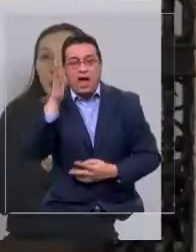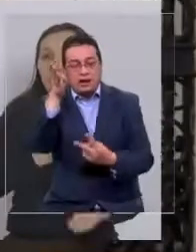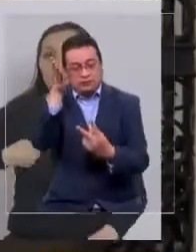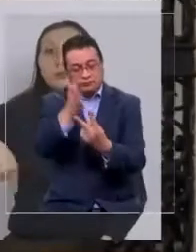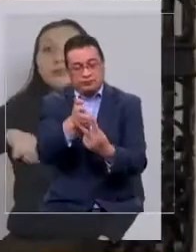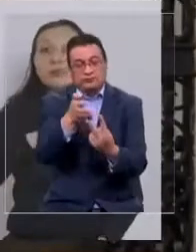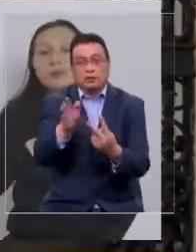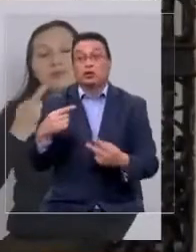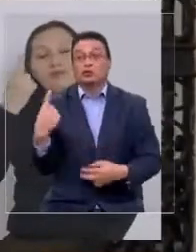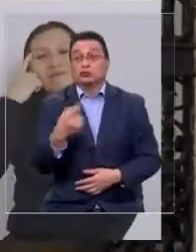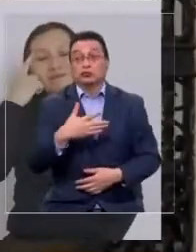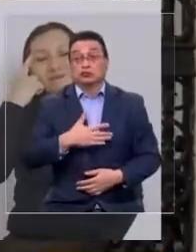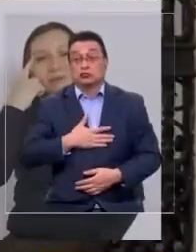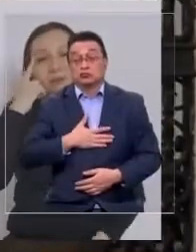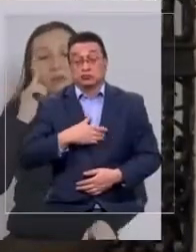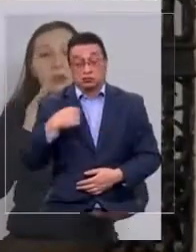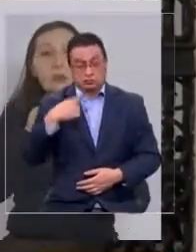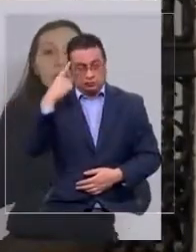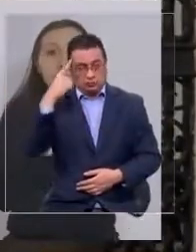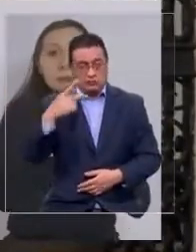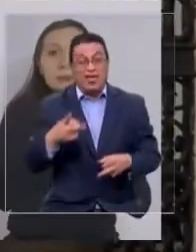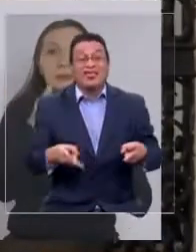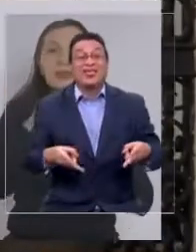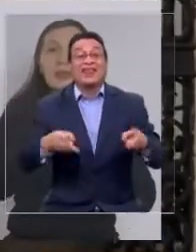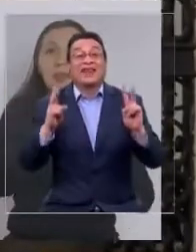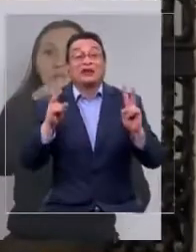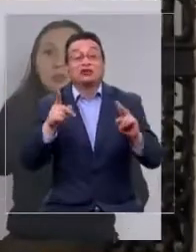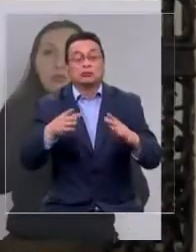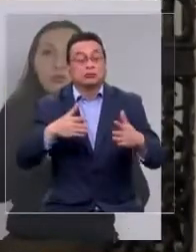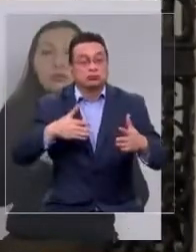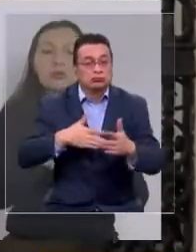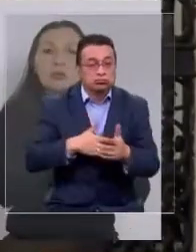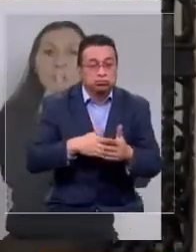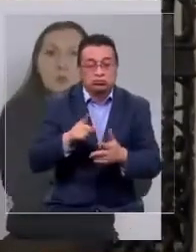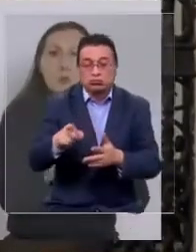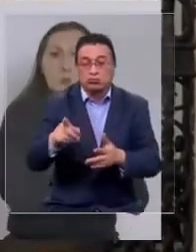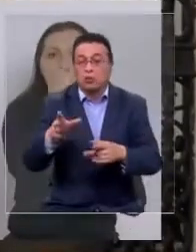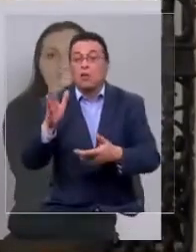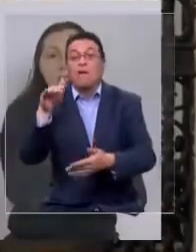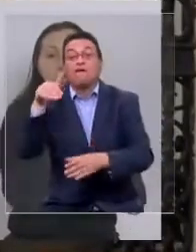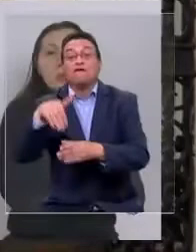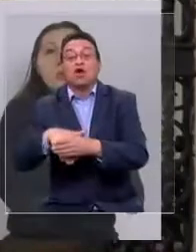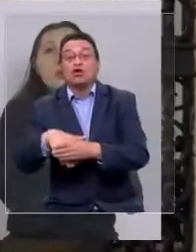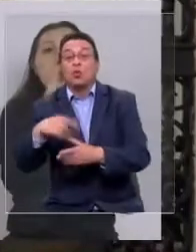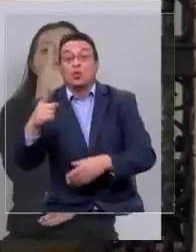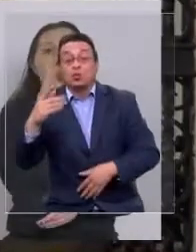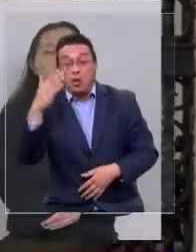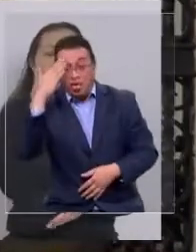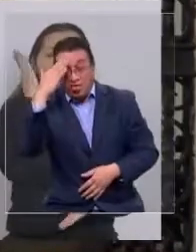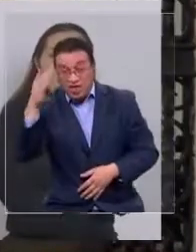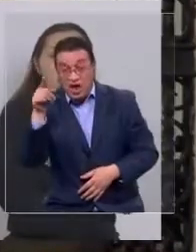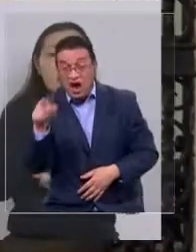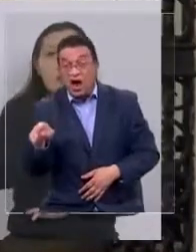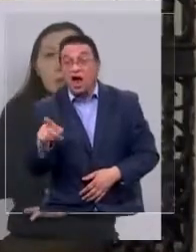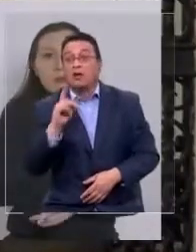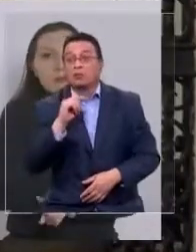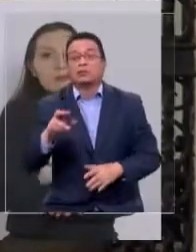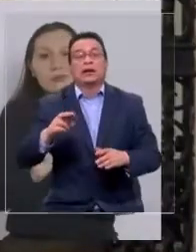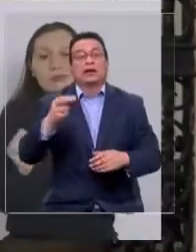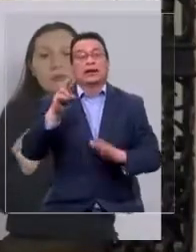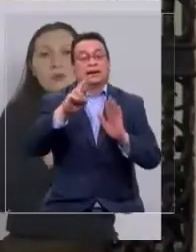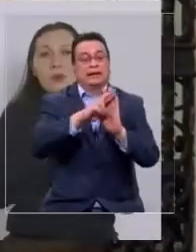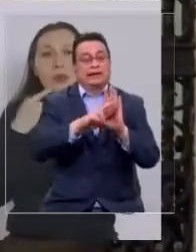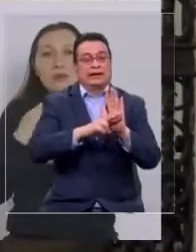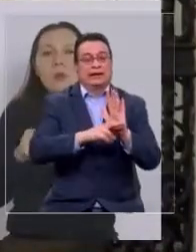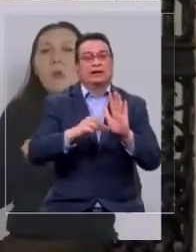Nosotros consideramos que limitarle el derecho de sufragio a un determinado votante para un determinado día infringe las reglas